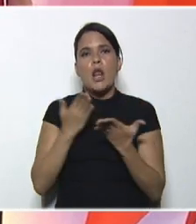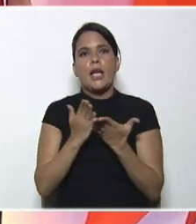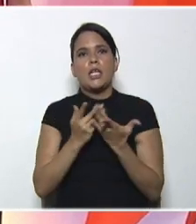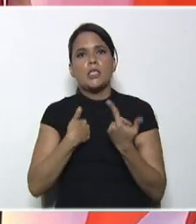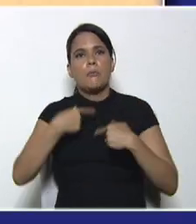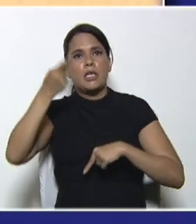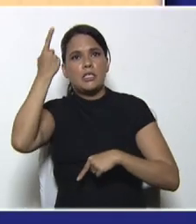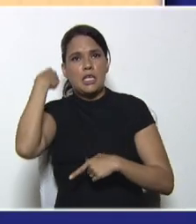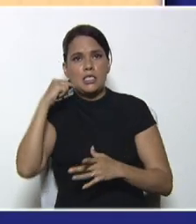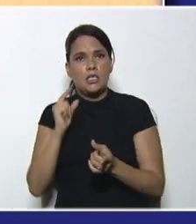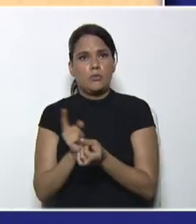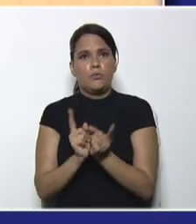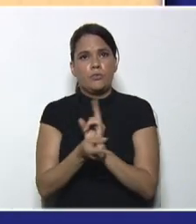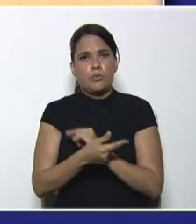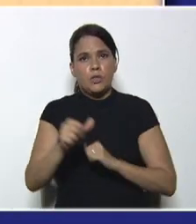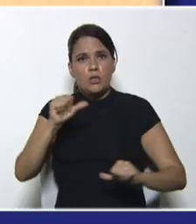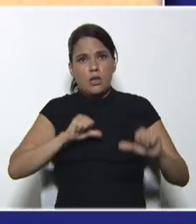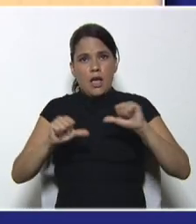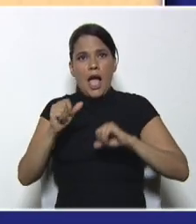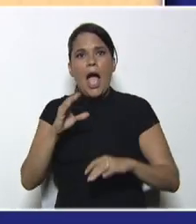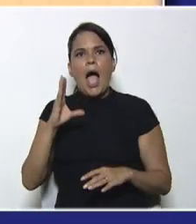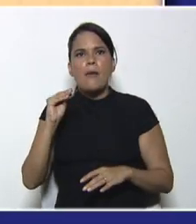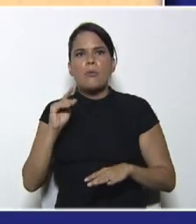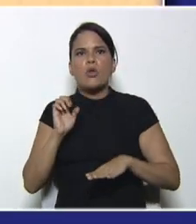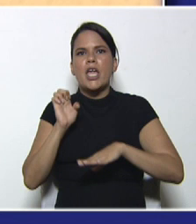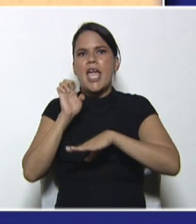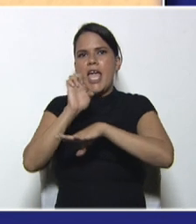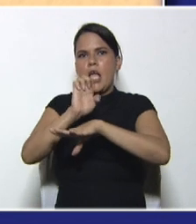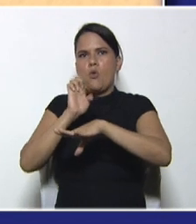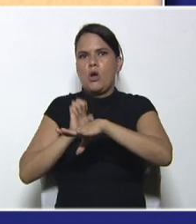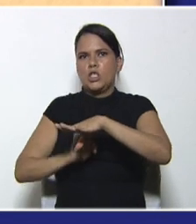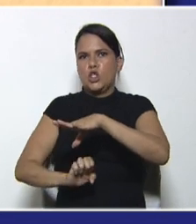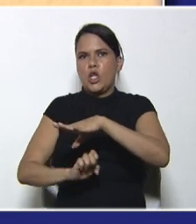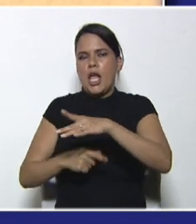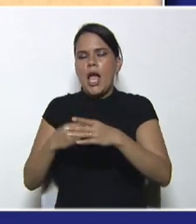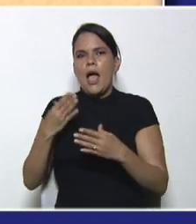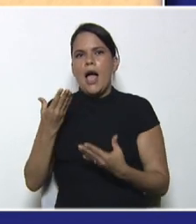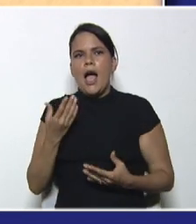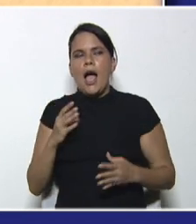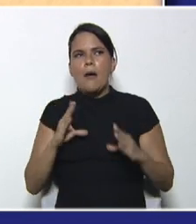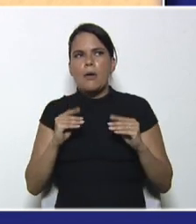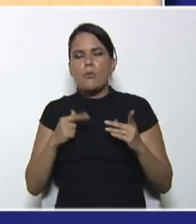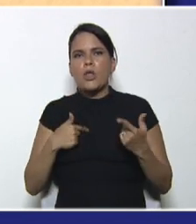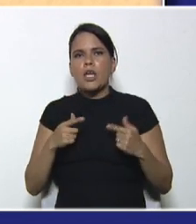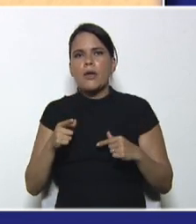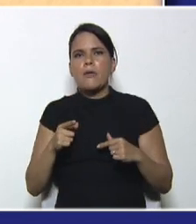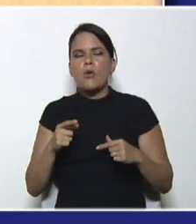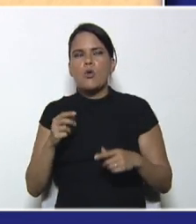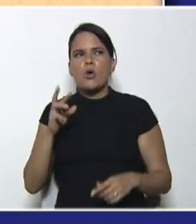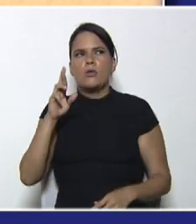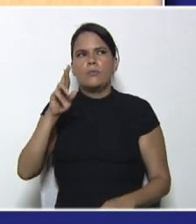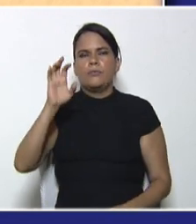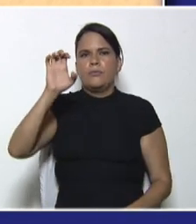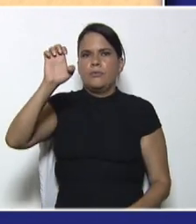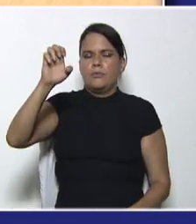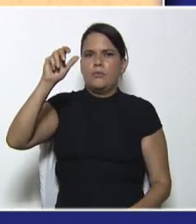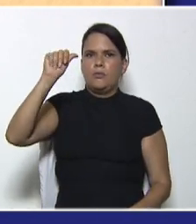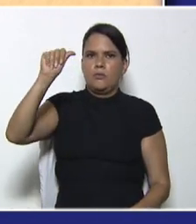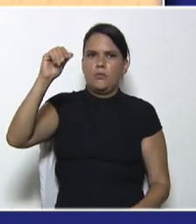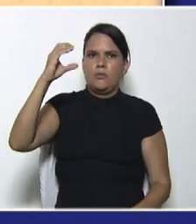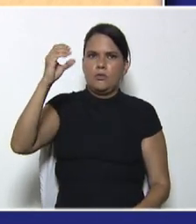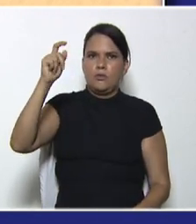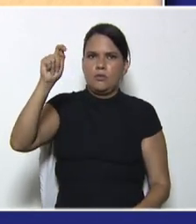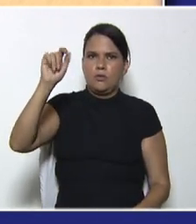acerca de las reacciones químicas, hablamos de ecuaciones. Y hablamos de que había unos reactivos y unos productos.